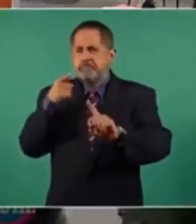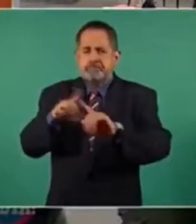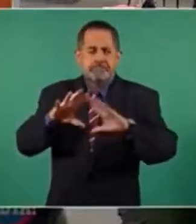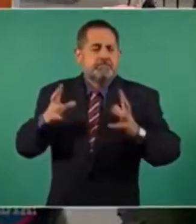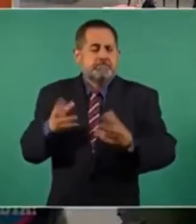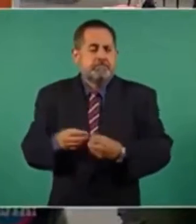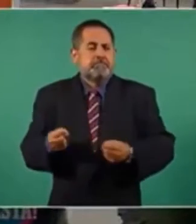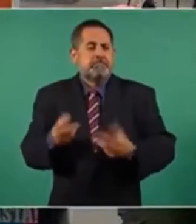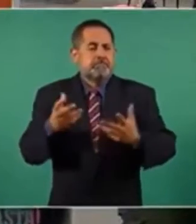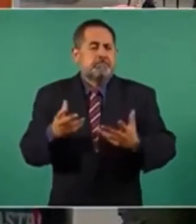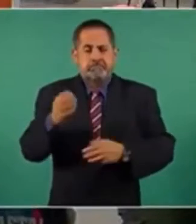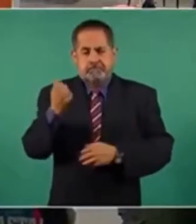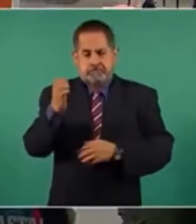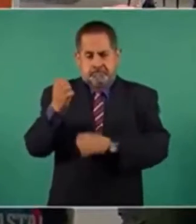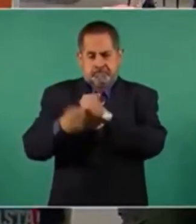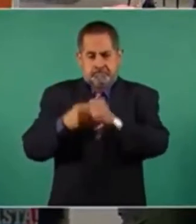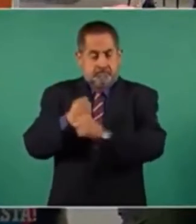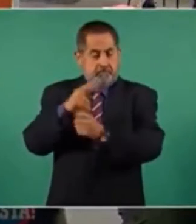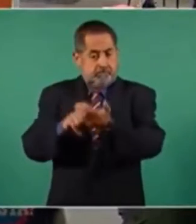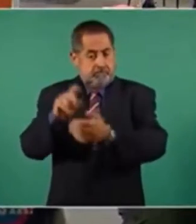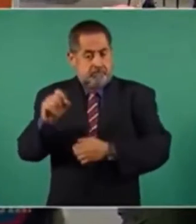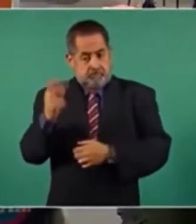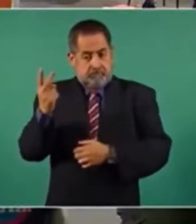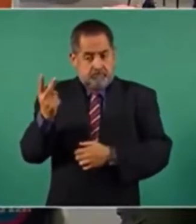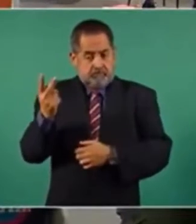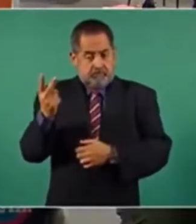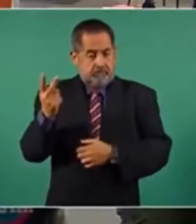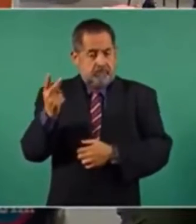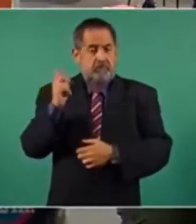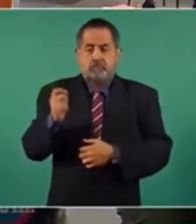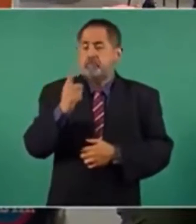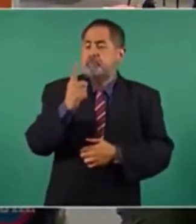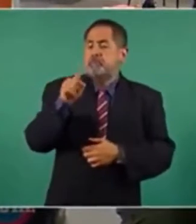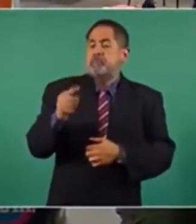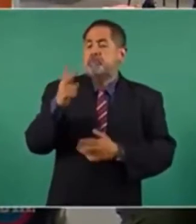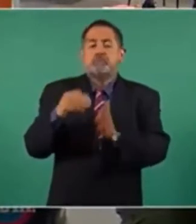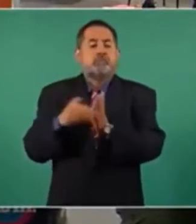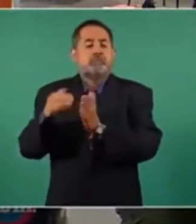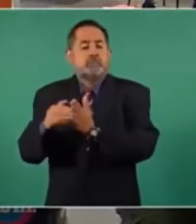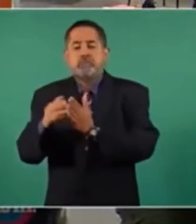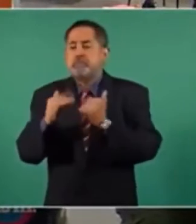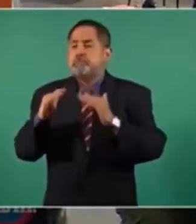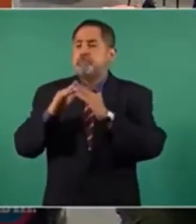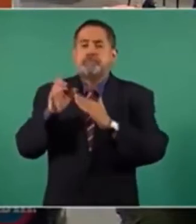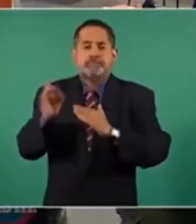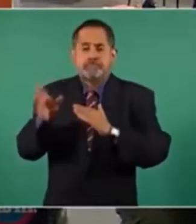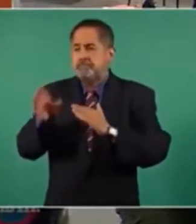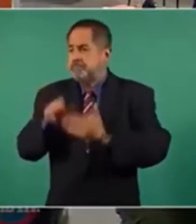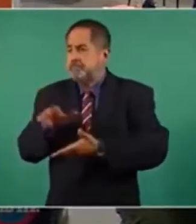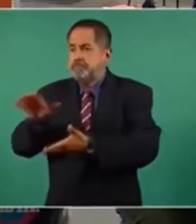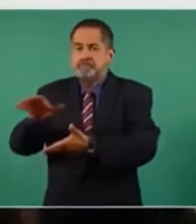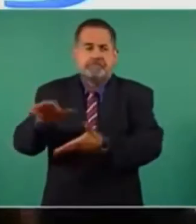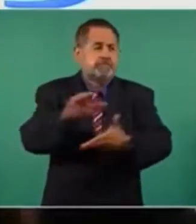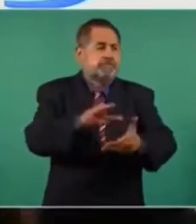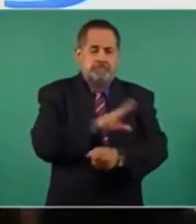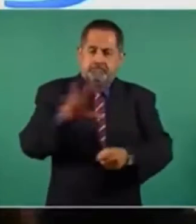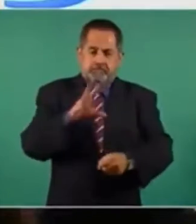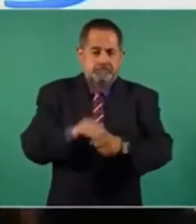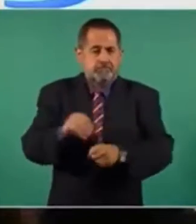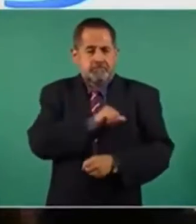de en enero del 2022 llegar a 1.2 millones de viviendas en todas las alcaldías de la Ciudad de